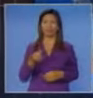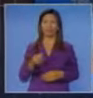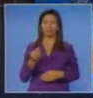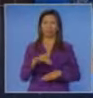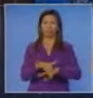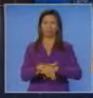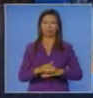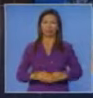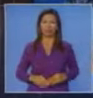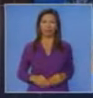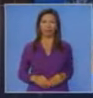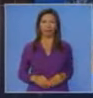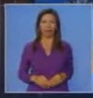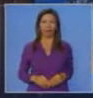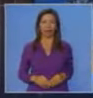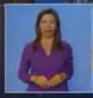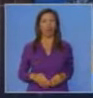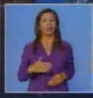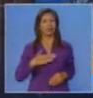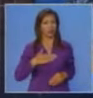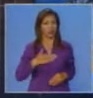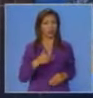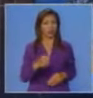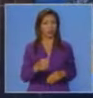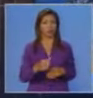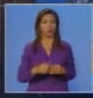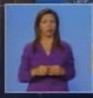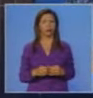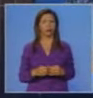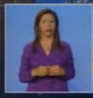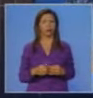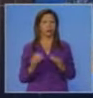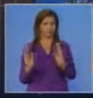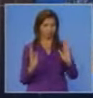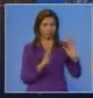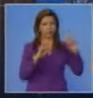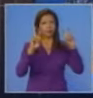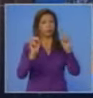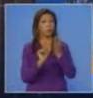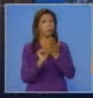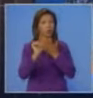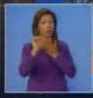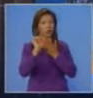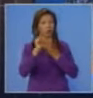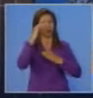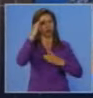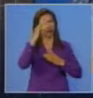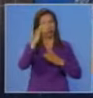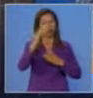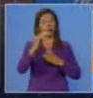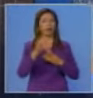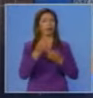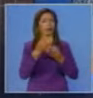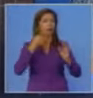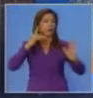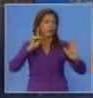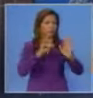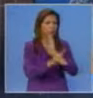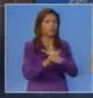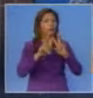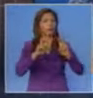también. Hola, Giselle, amigos. Buenas tardes. En otro tema, el ministro del Interior hace serias denuncias en el